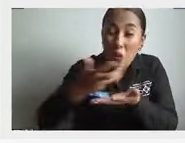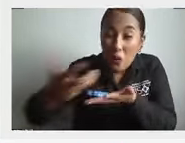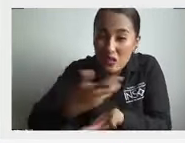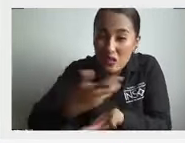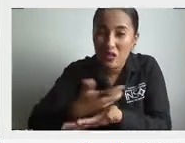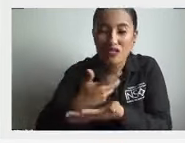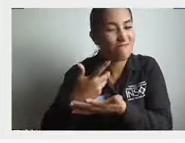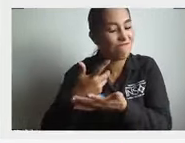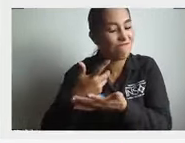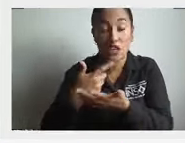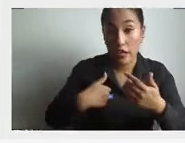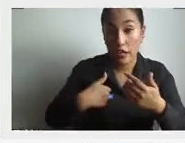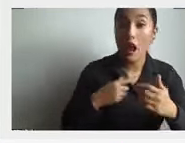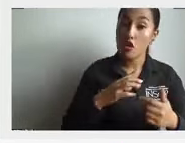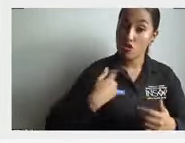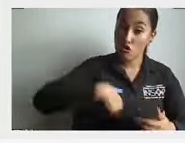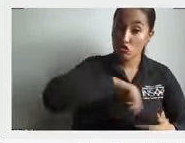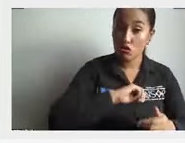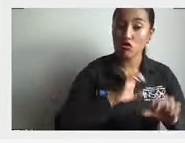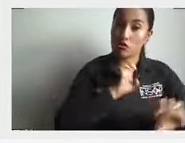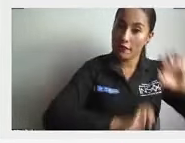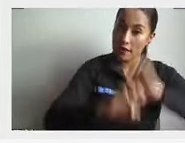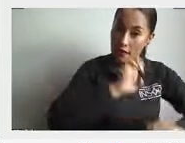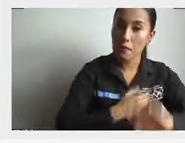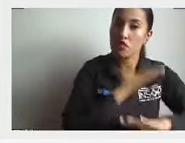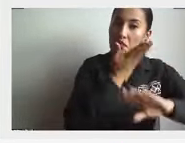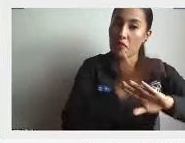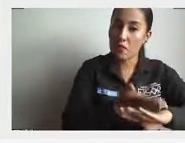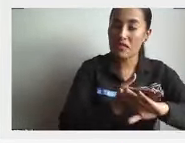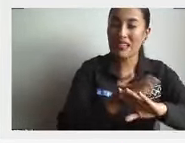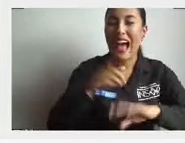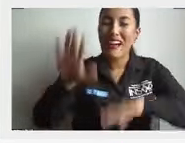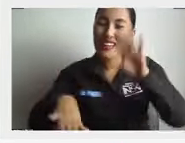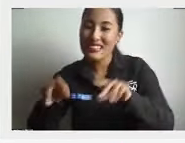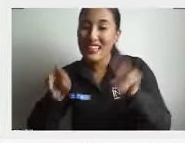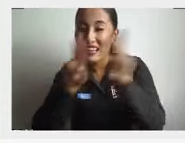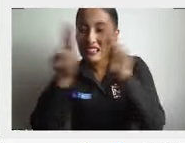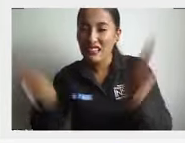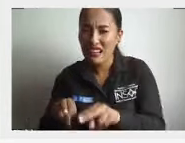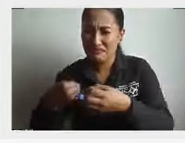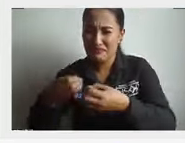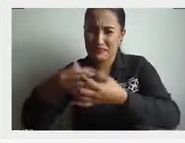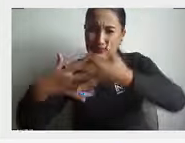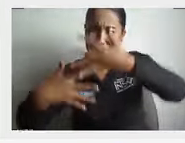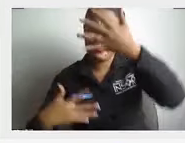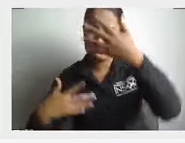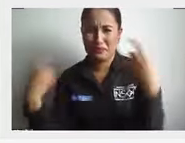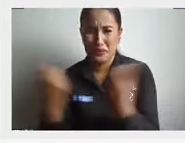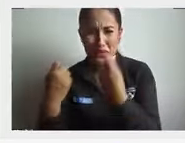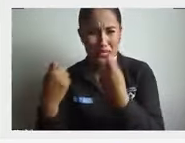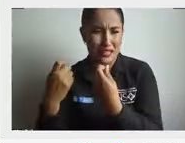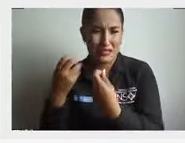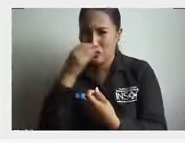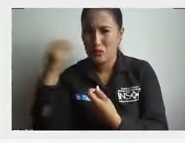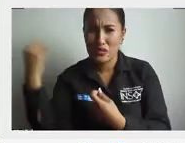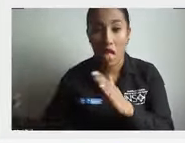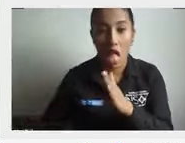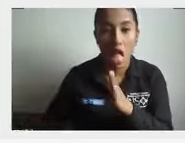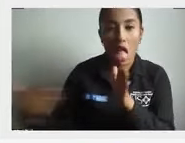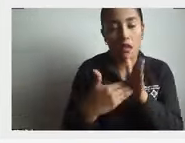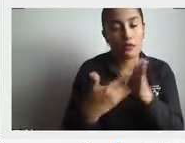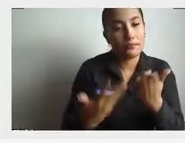venimos apostando. Entonces, Mónica y Dora, ¿cómo hacer para esta pregunta de cierre? Y ahora vamos a dar paso a